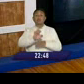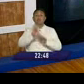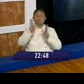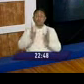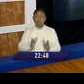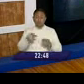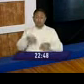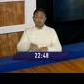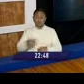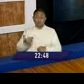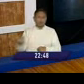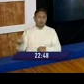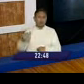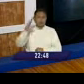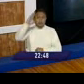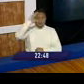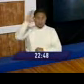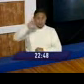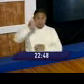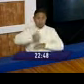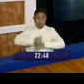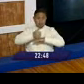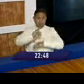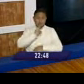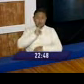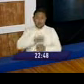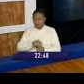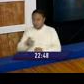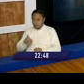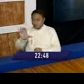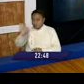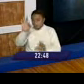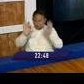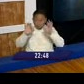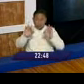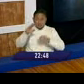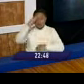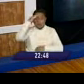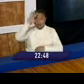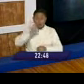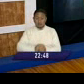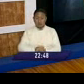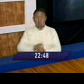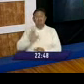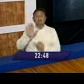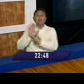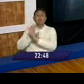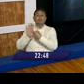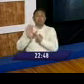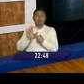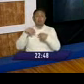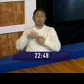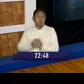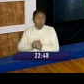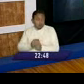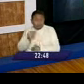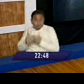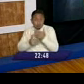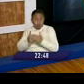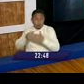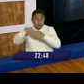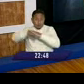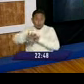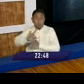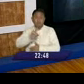Ecuatorianos han sido encontrados por las autoridades migratorias durante esta semana en México. 5 de ellos intentaban llegar a la frontera con